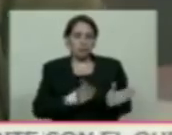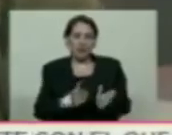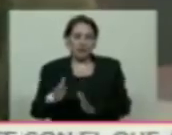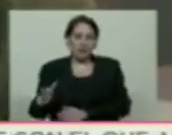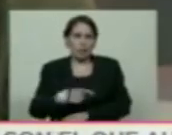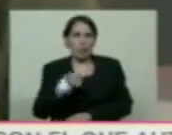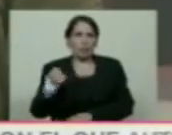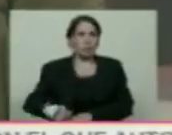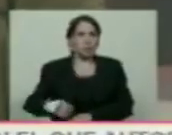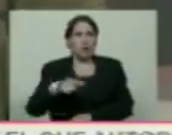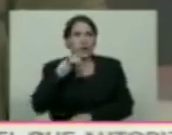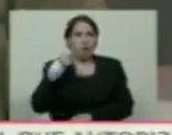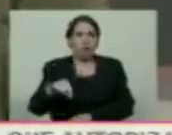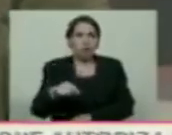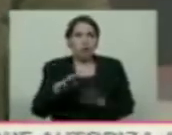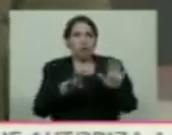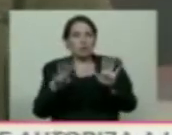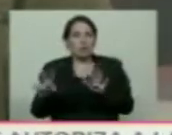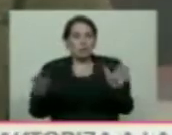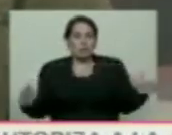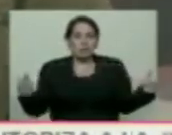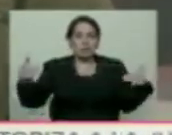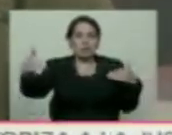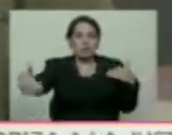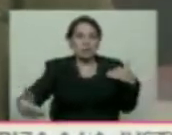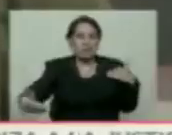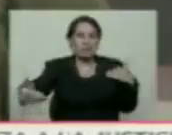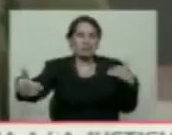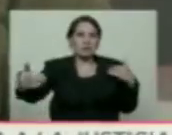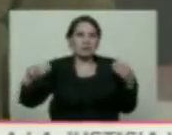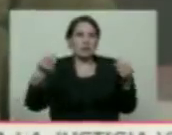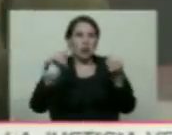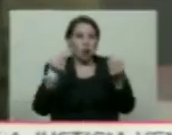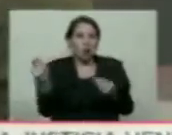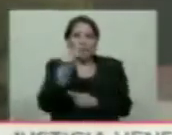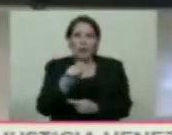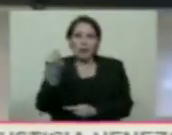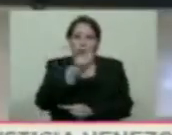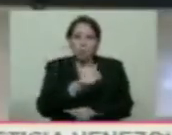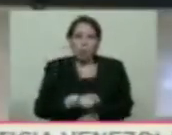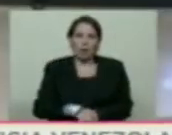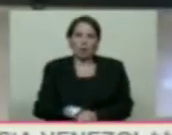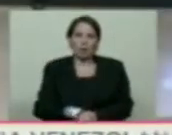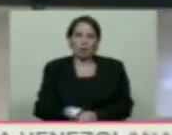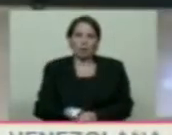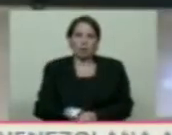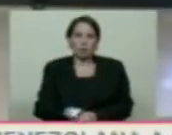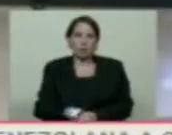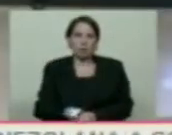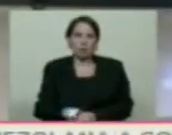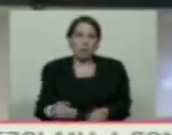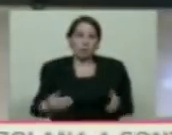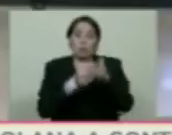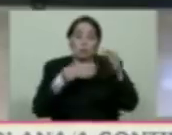promedio de 99 contenedores más o menos de manera mensual. Y tras el nuevo ataque